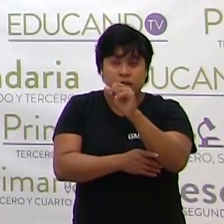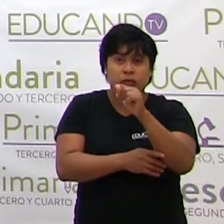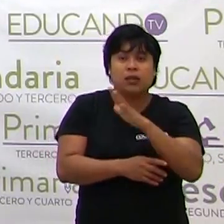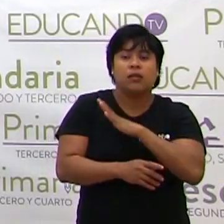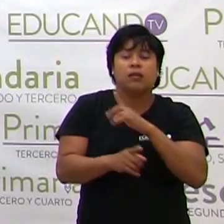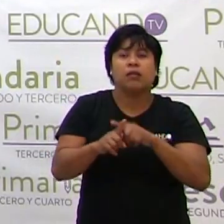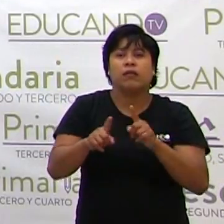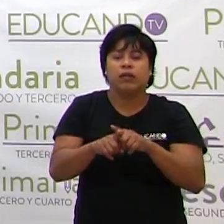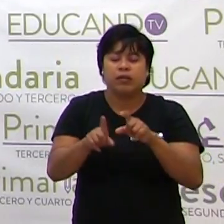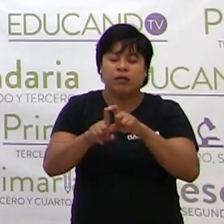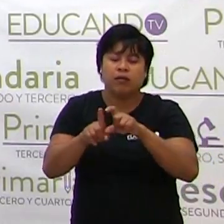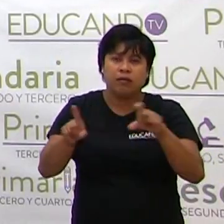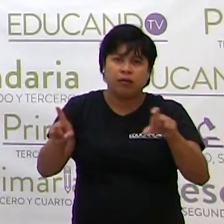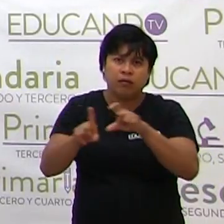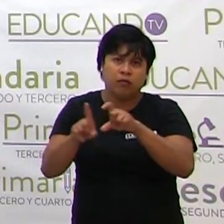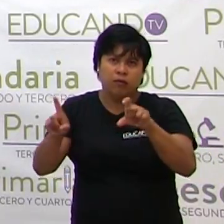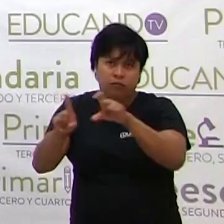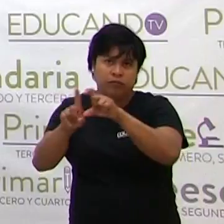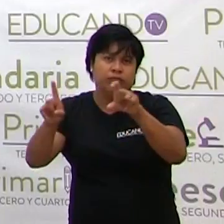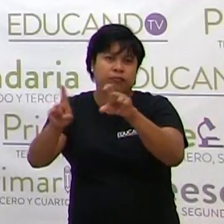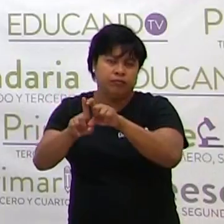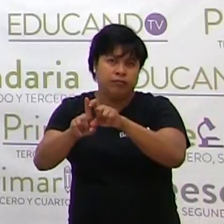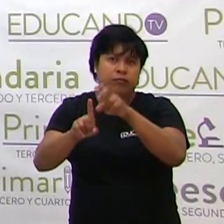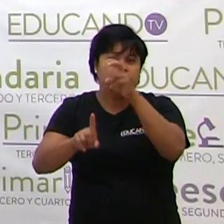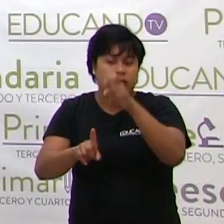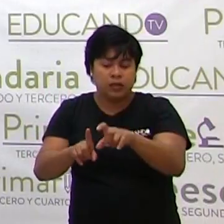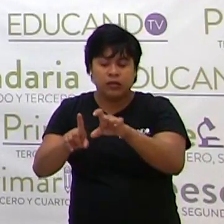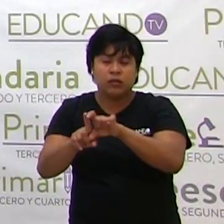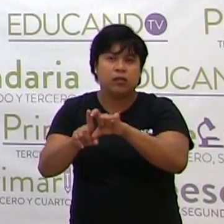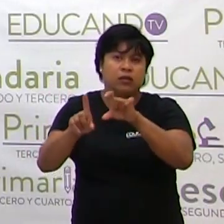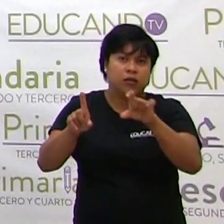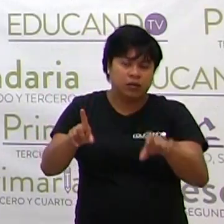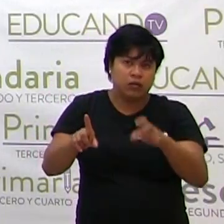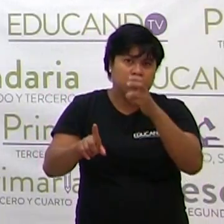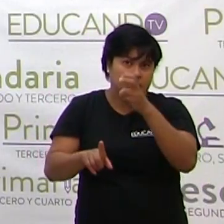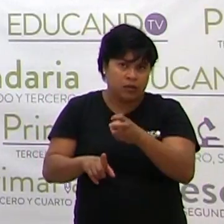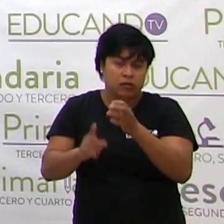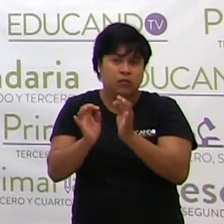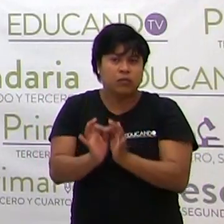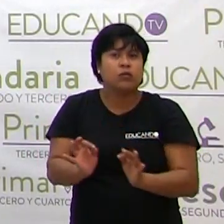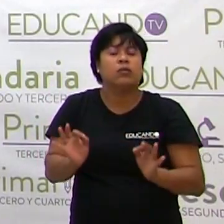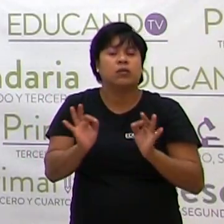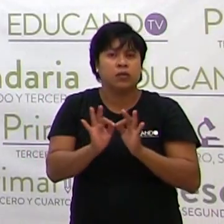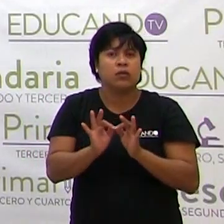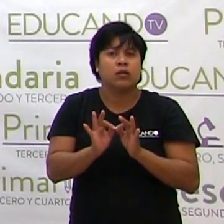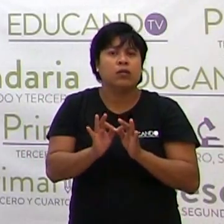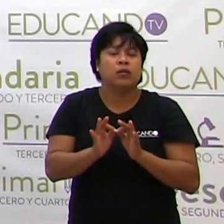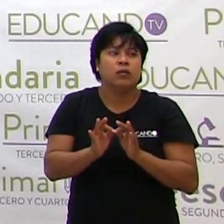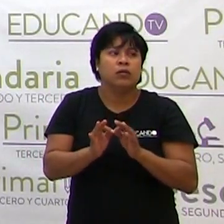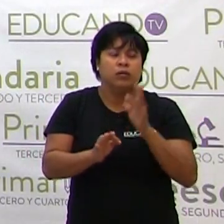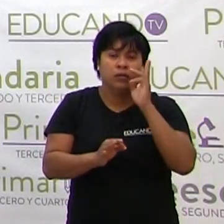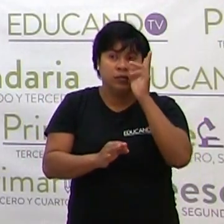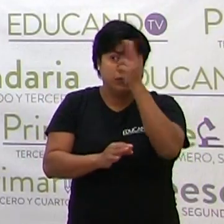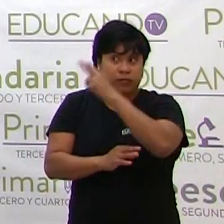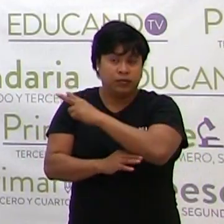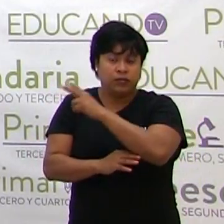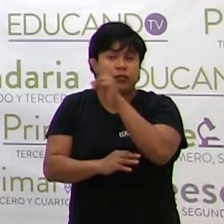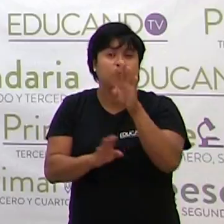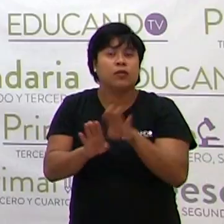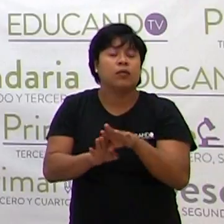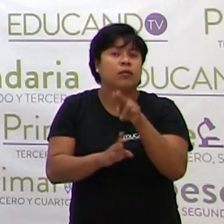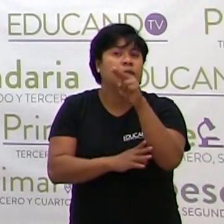diferentes rectángulos. Los rectángulos, o esta parte que tenemos acá, esto lo vamos a